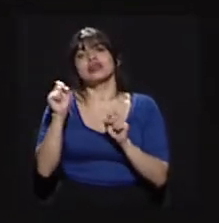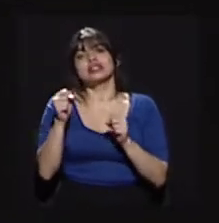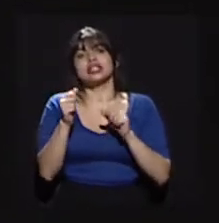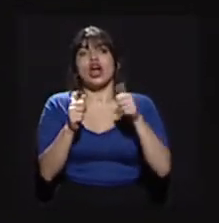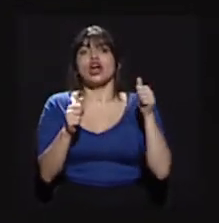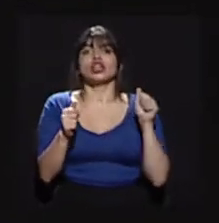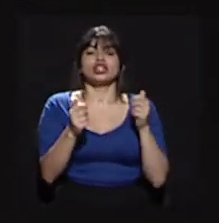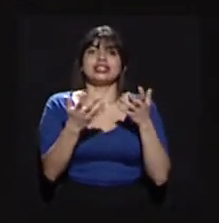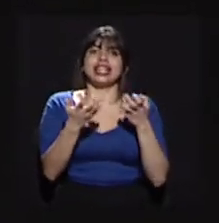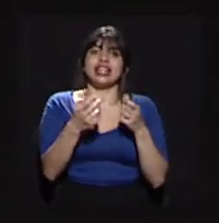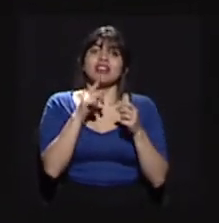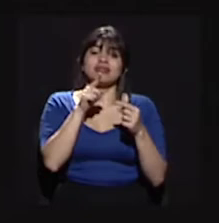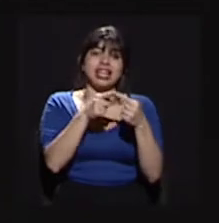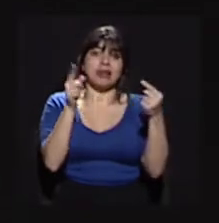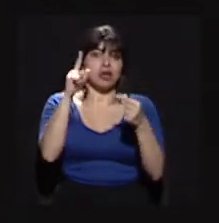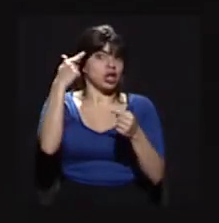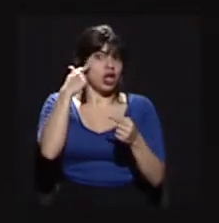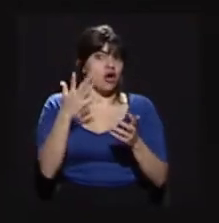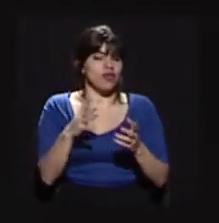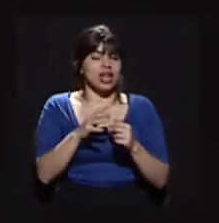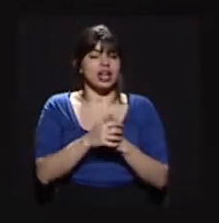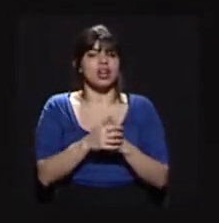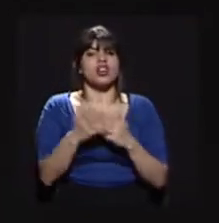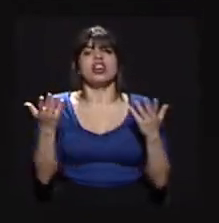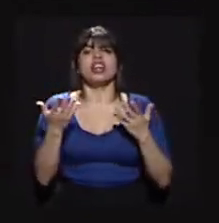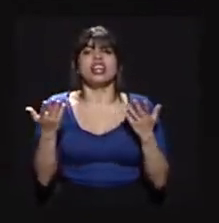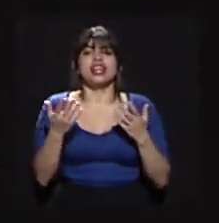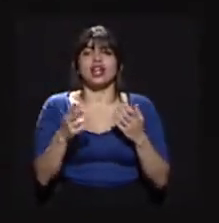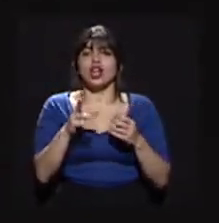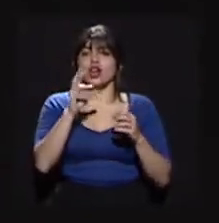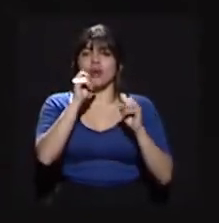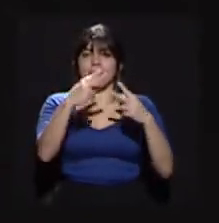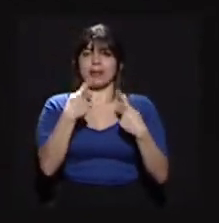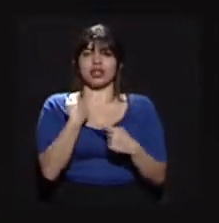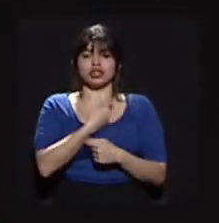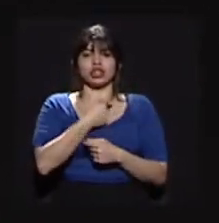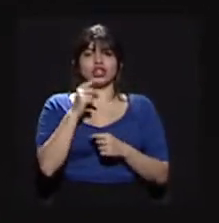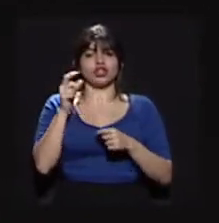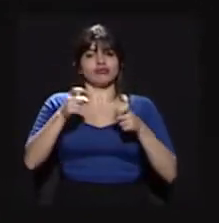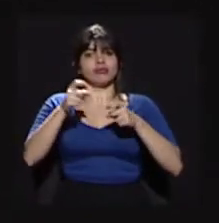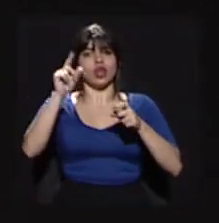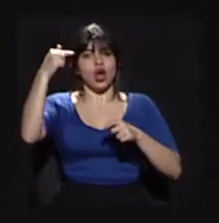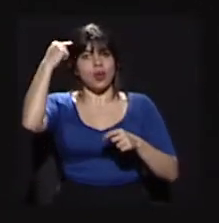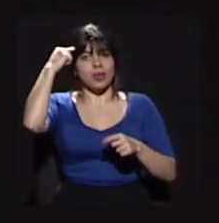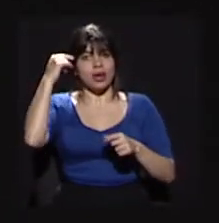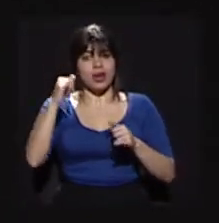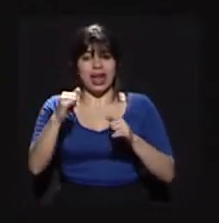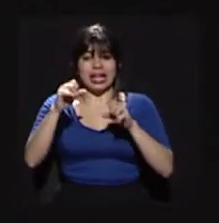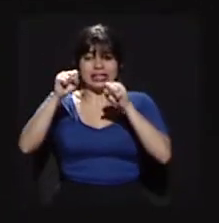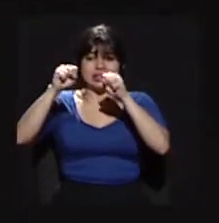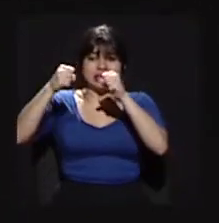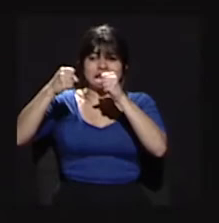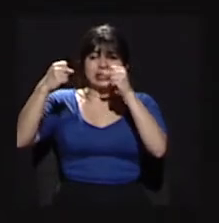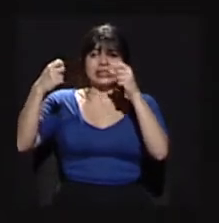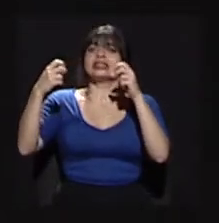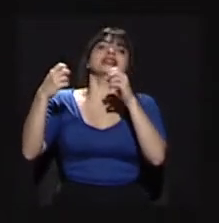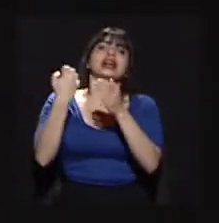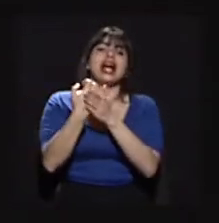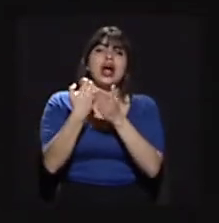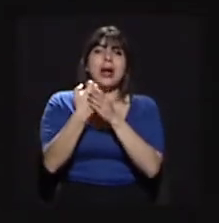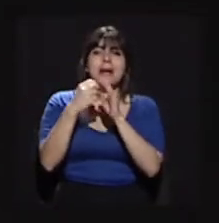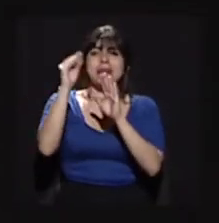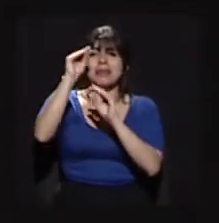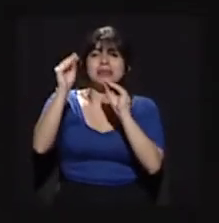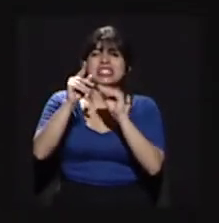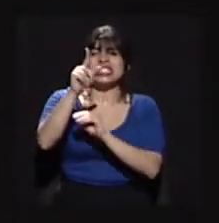querían algunos verdaderos enemigos del gobierno que era no dejarnos gobernar con esos recortes así que estaban colocados en las